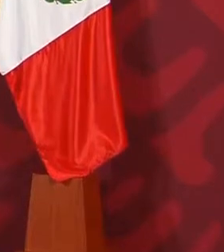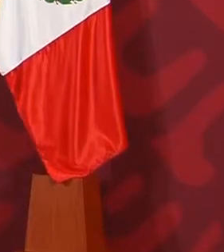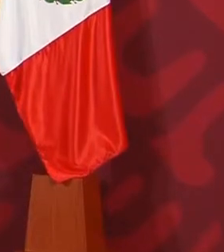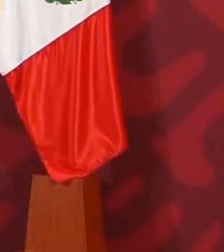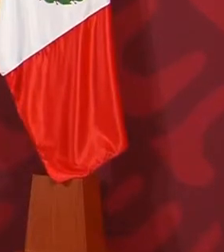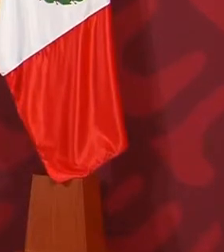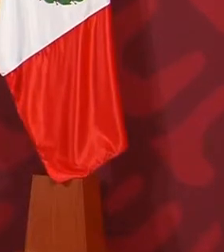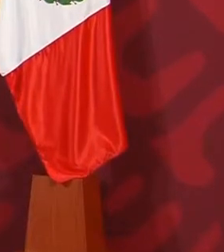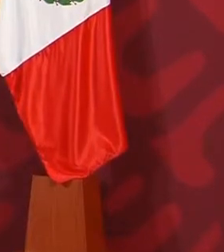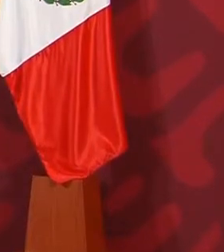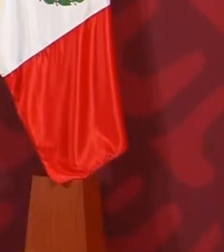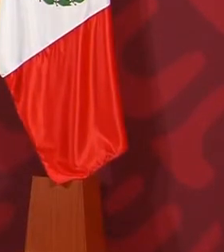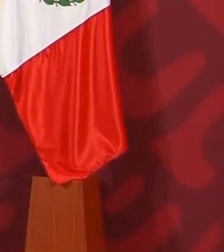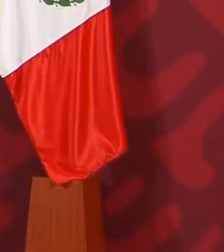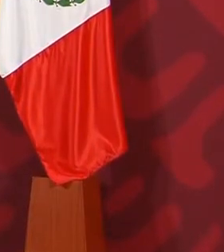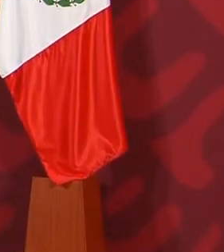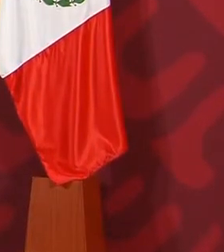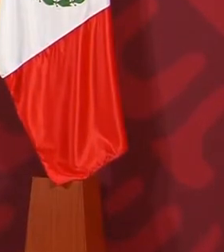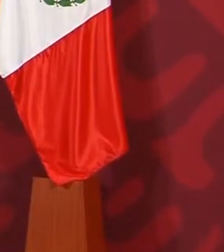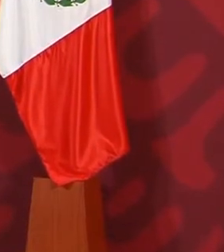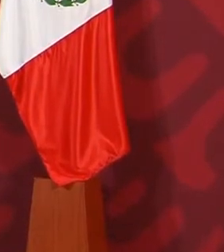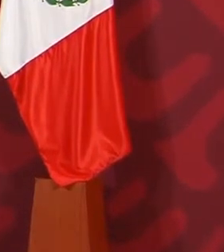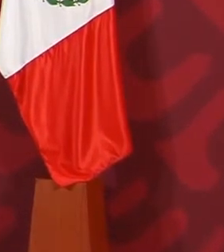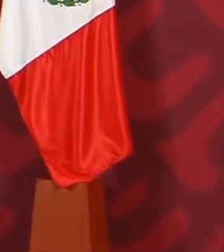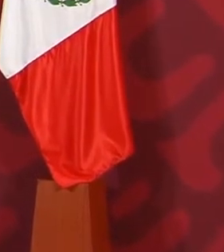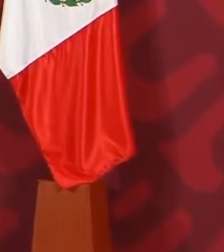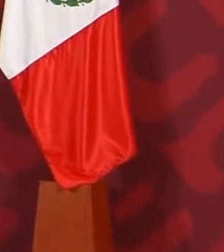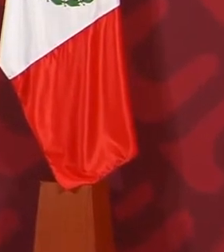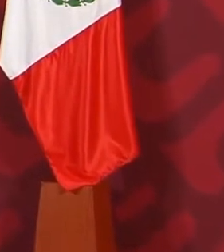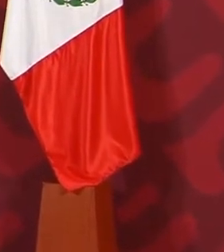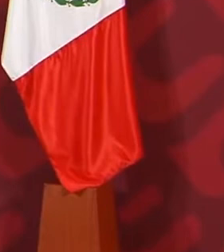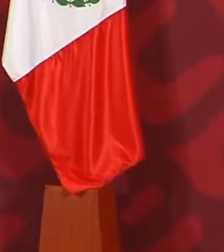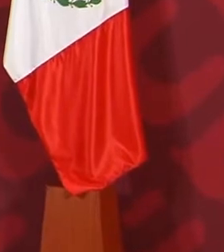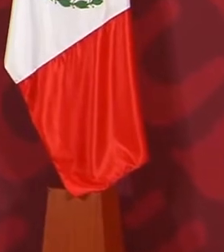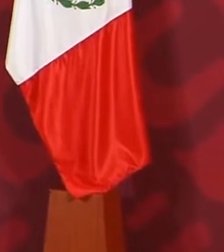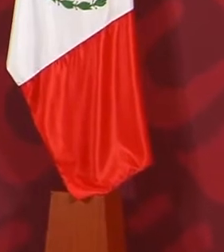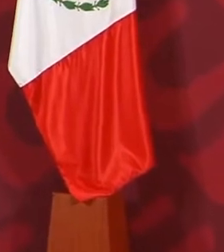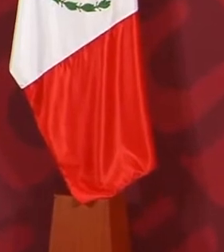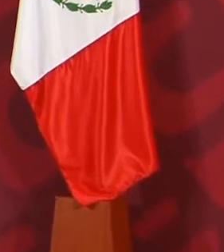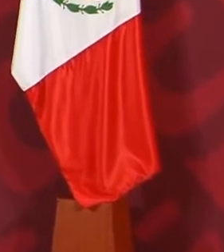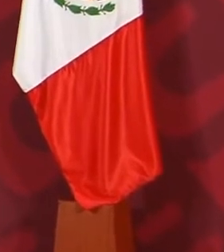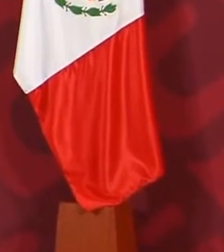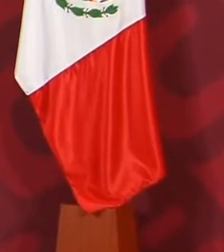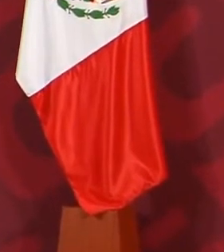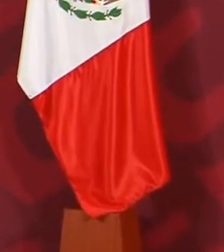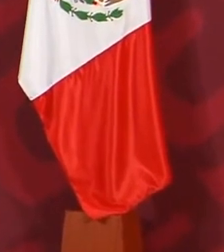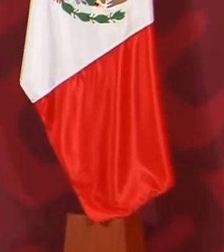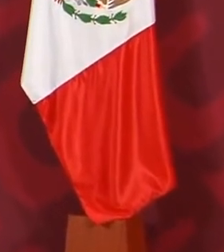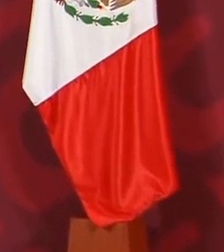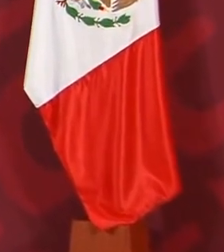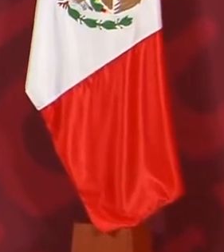Hacen falta muchas cosas para conseguir la paz. No